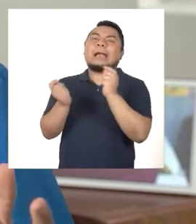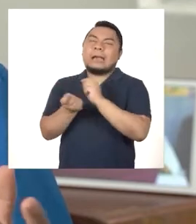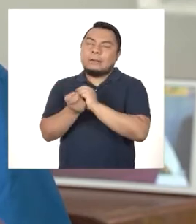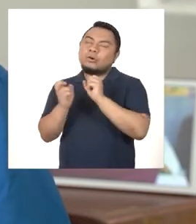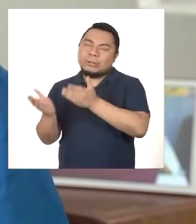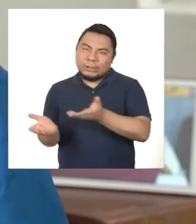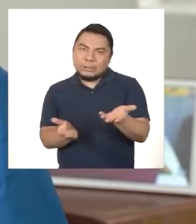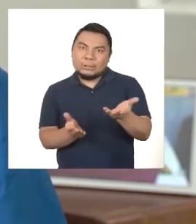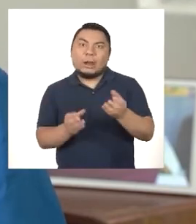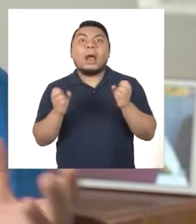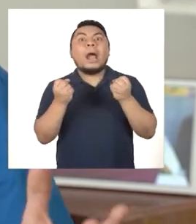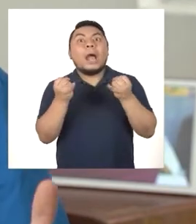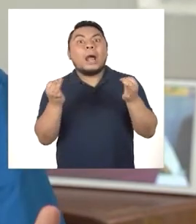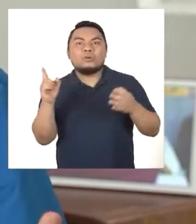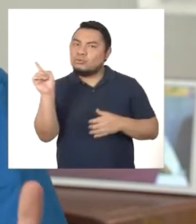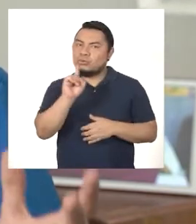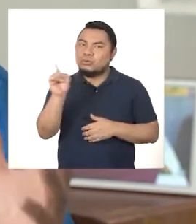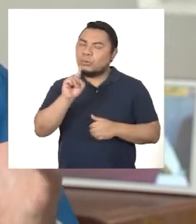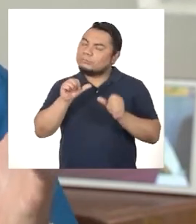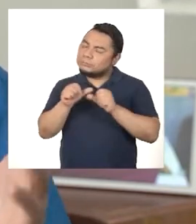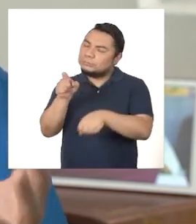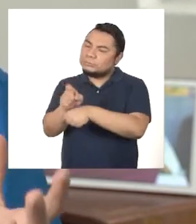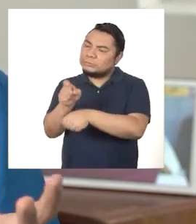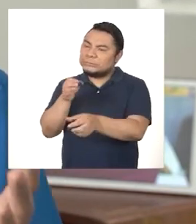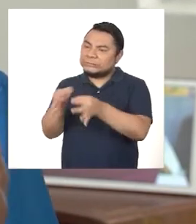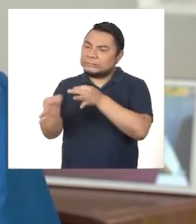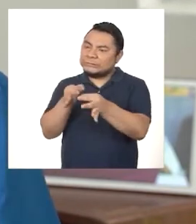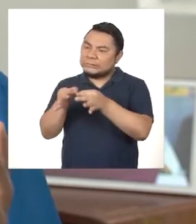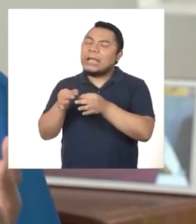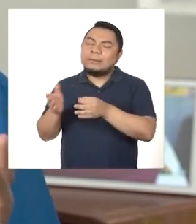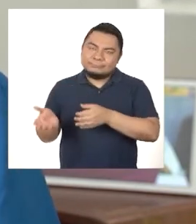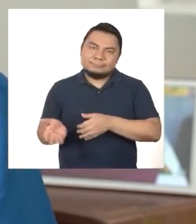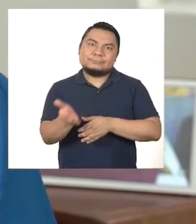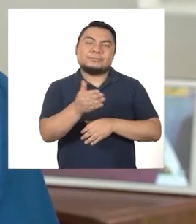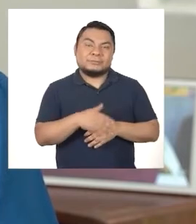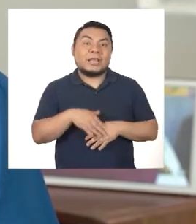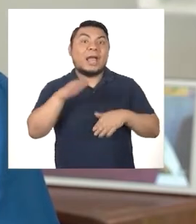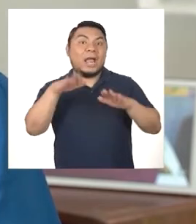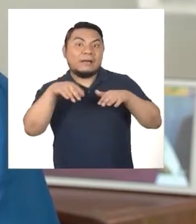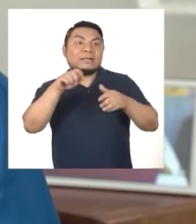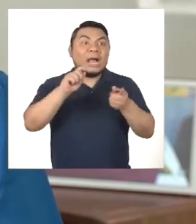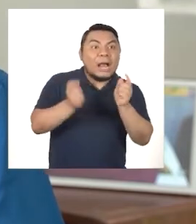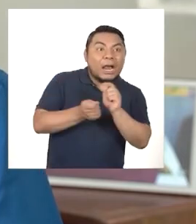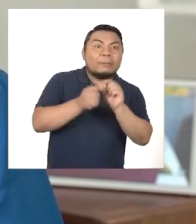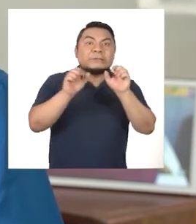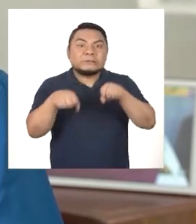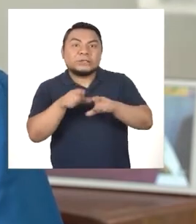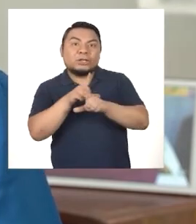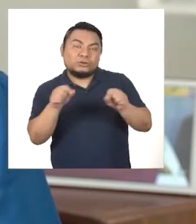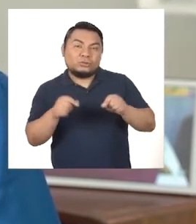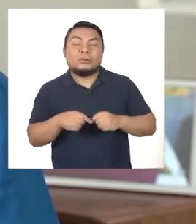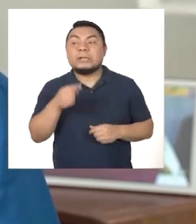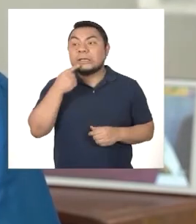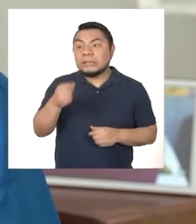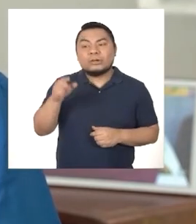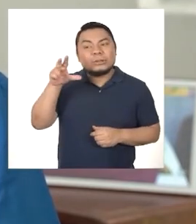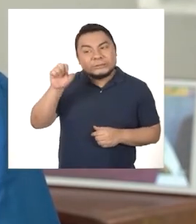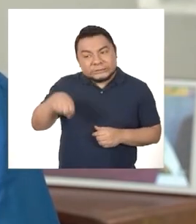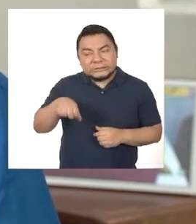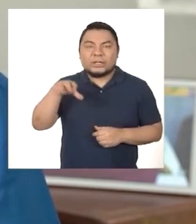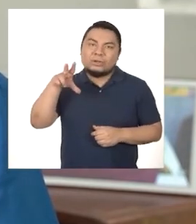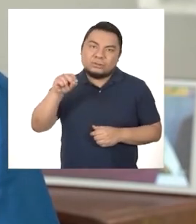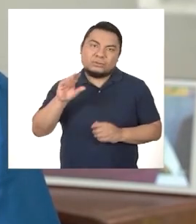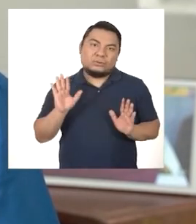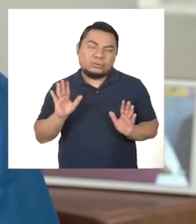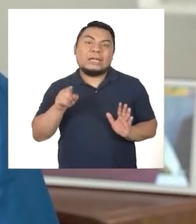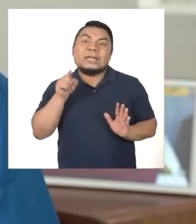o porque es peligroso. Y de esa manera los niños van a tener un balance de que hay momentos en que sí se les va a decir sí y en otras que no.